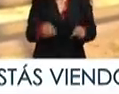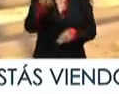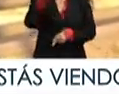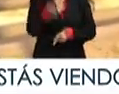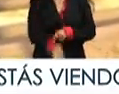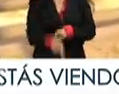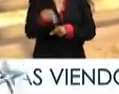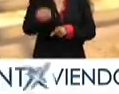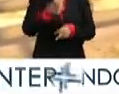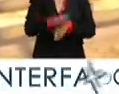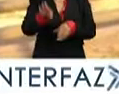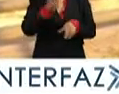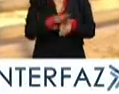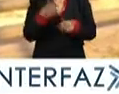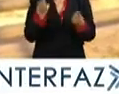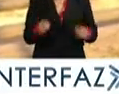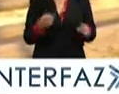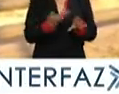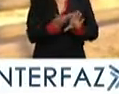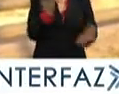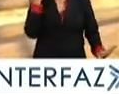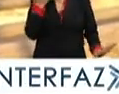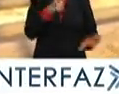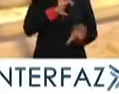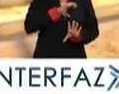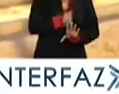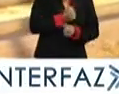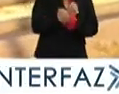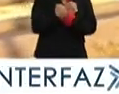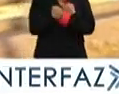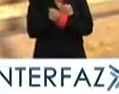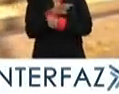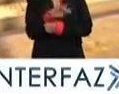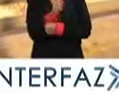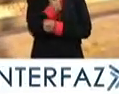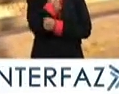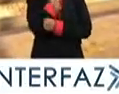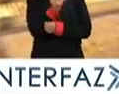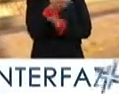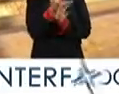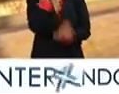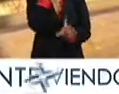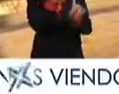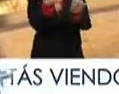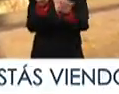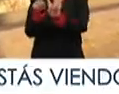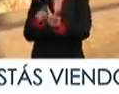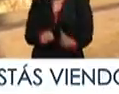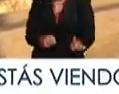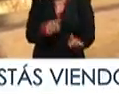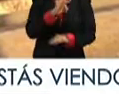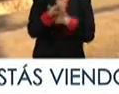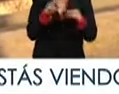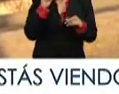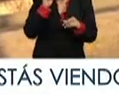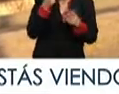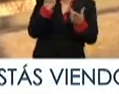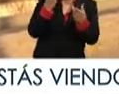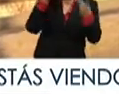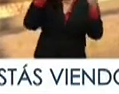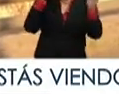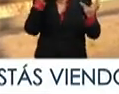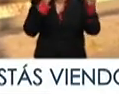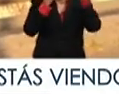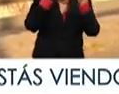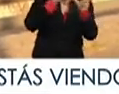Realmente en Brasil se vive la música de forma muy apasionada, pero también muy variada. Todo el mundo